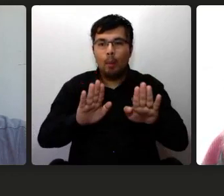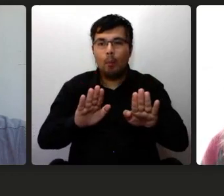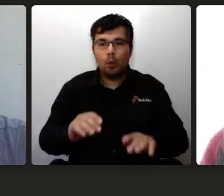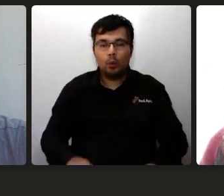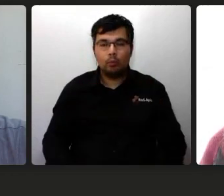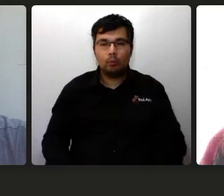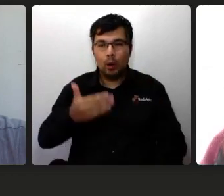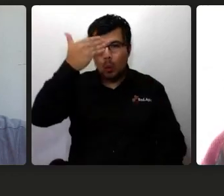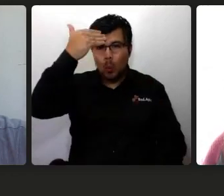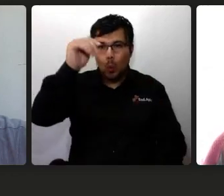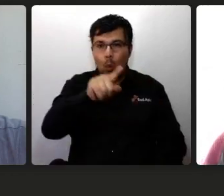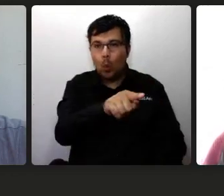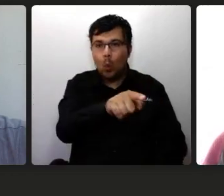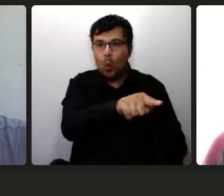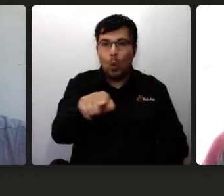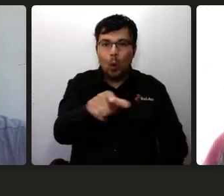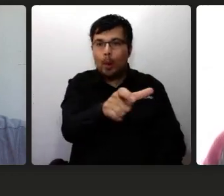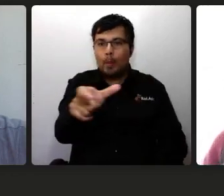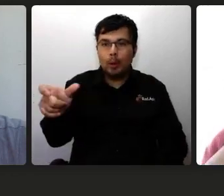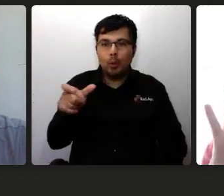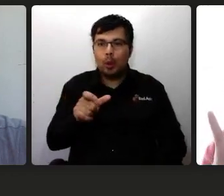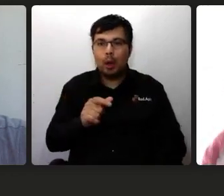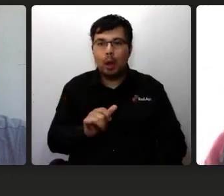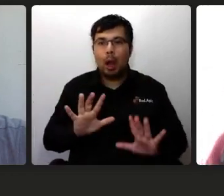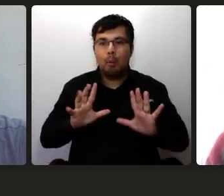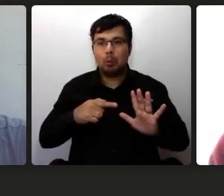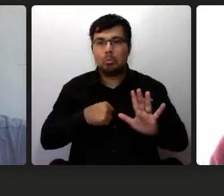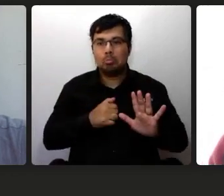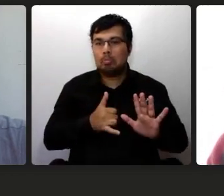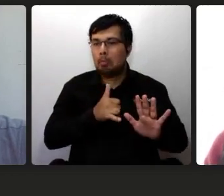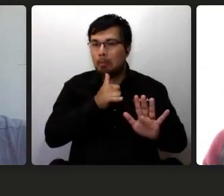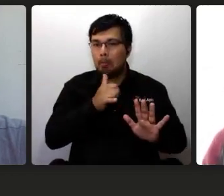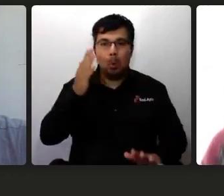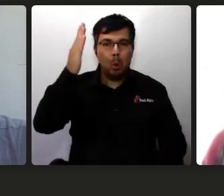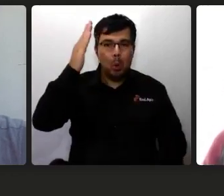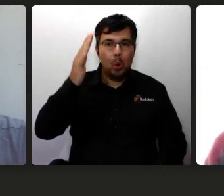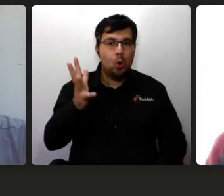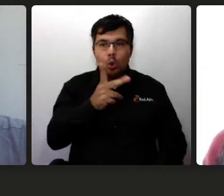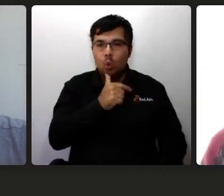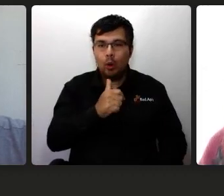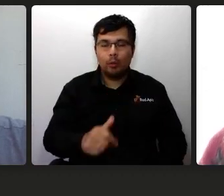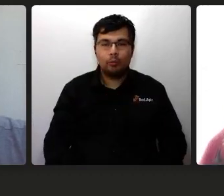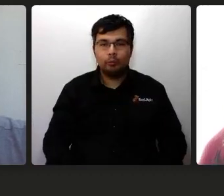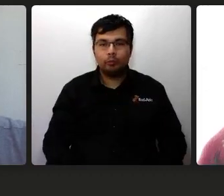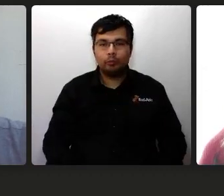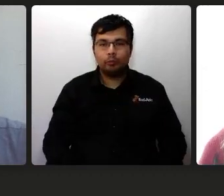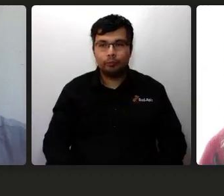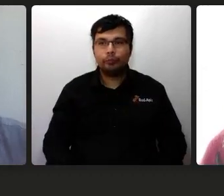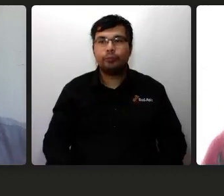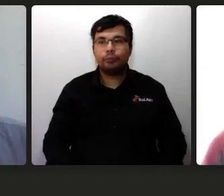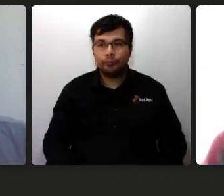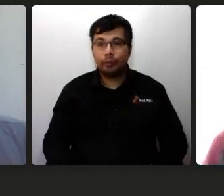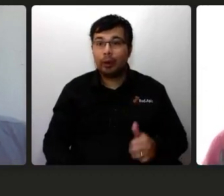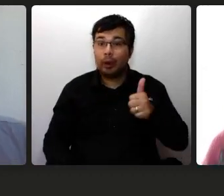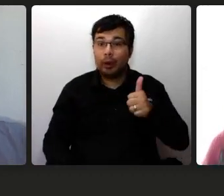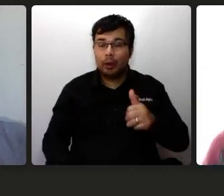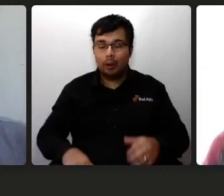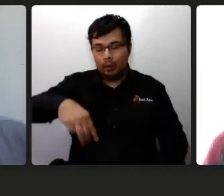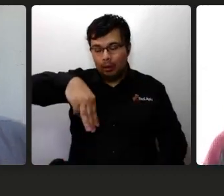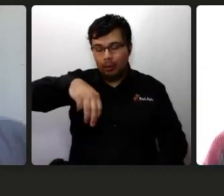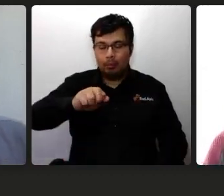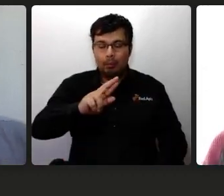y talentos en cosas que quizás no tenemos. A mí me pasó eso. Quise hacerlo todo. Mira, mira lo que nos comenta